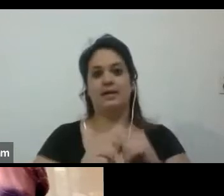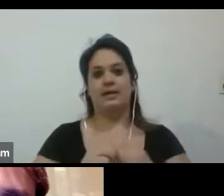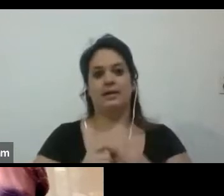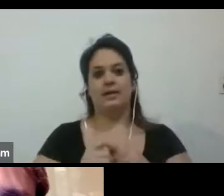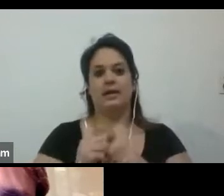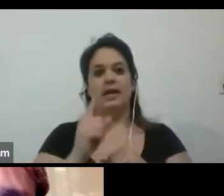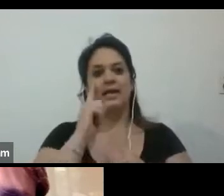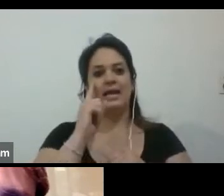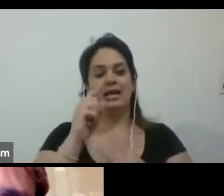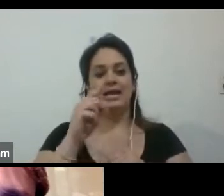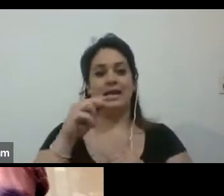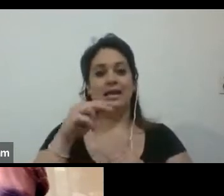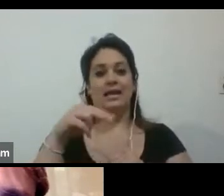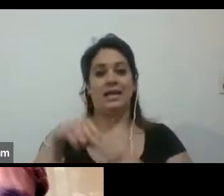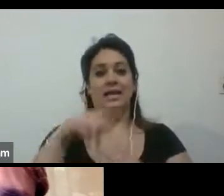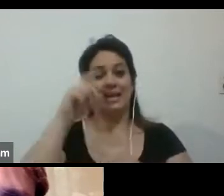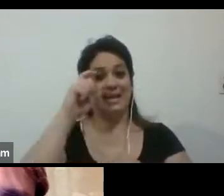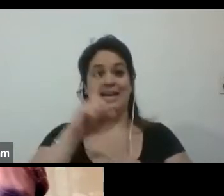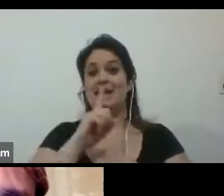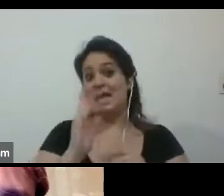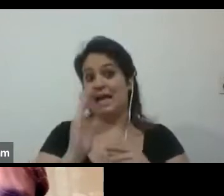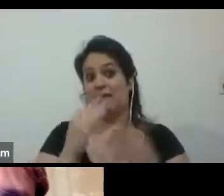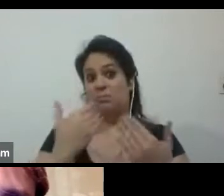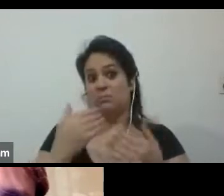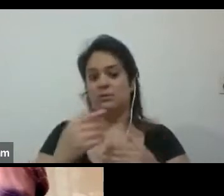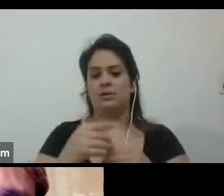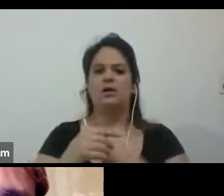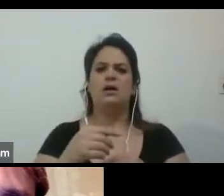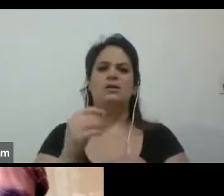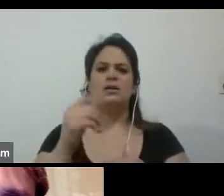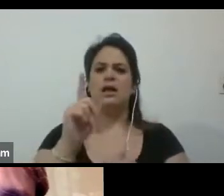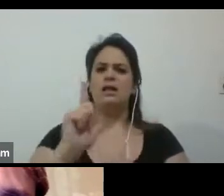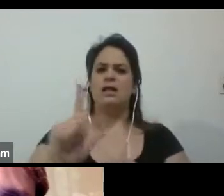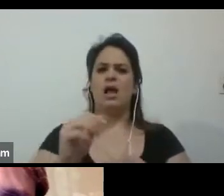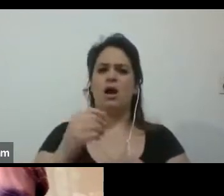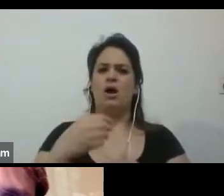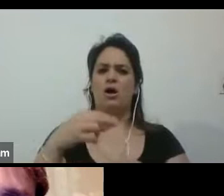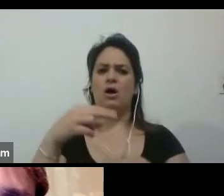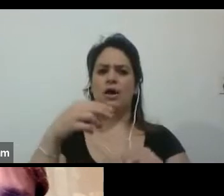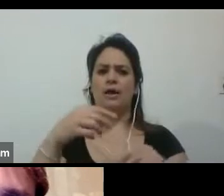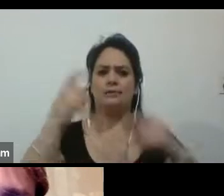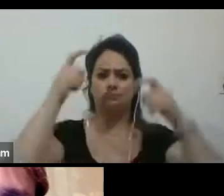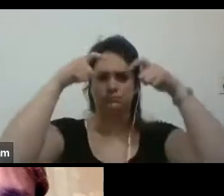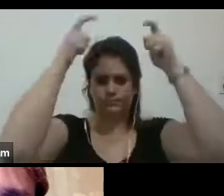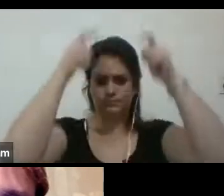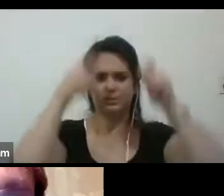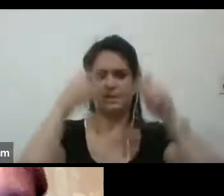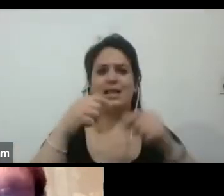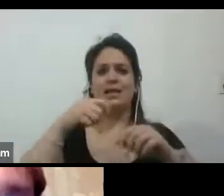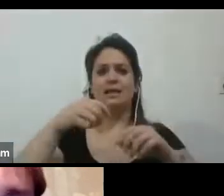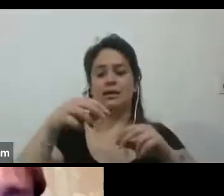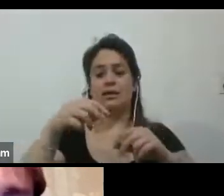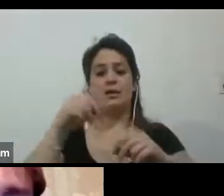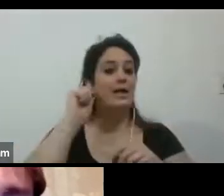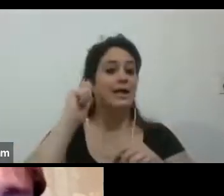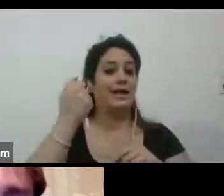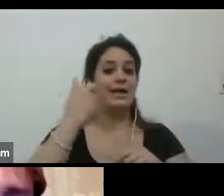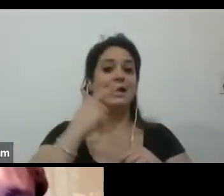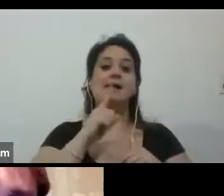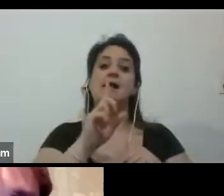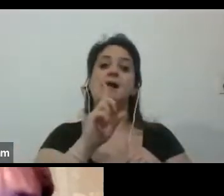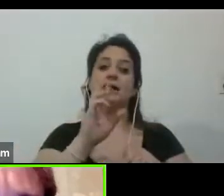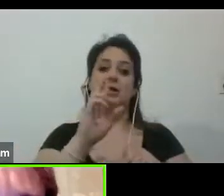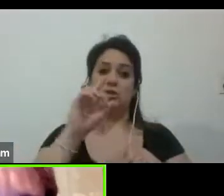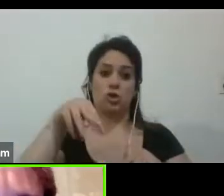técnica que hace el licenciado en gastronomía si quieres te voy diciendo de las dos preguntas leandro